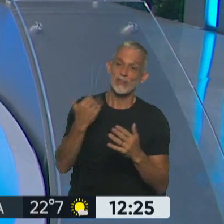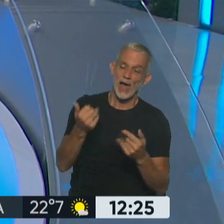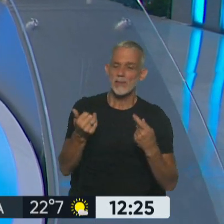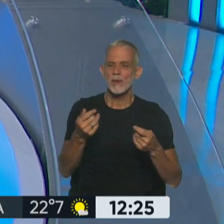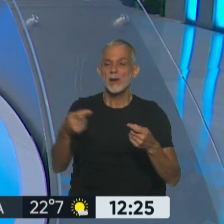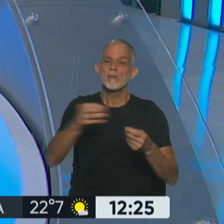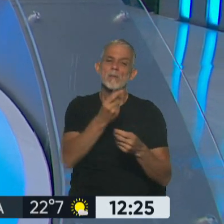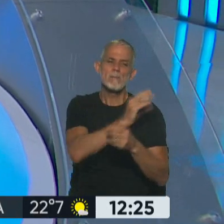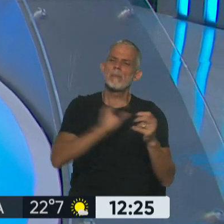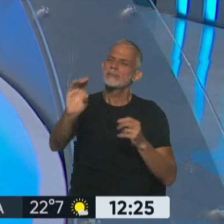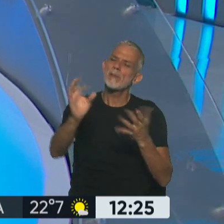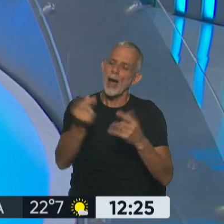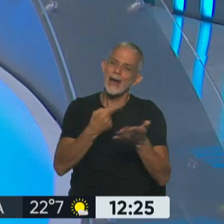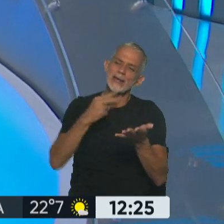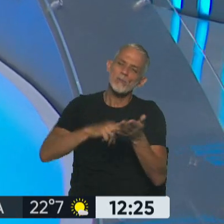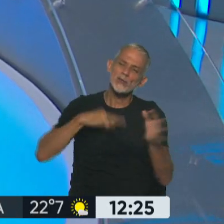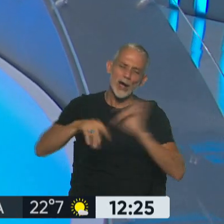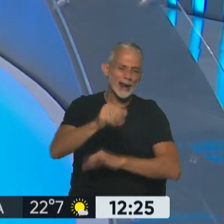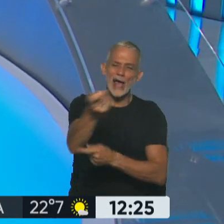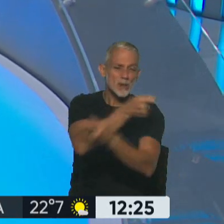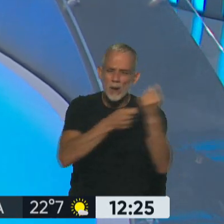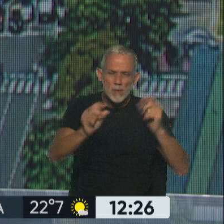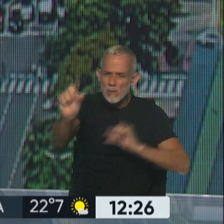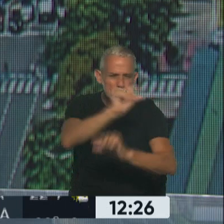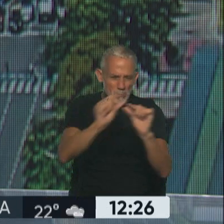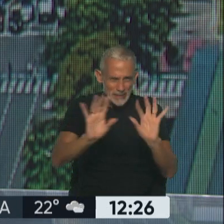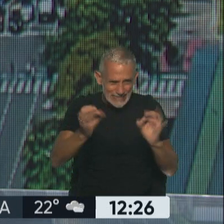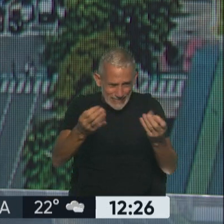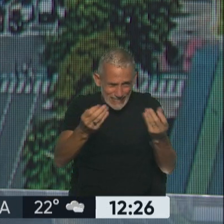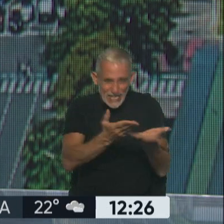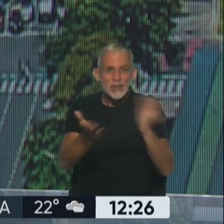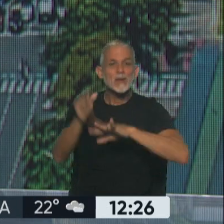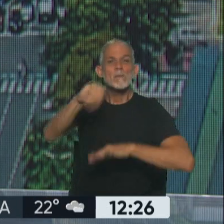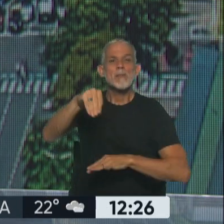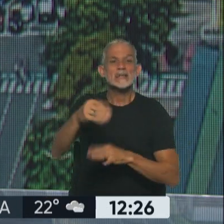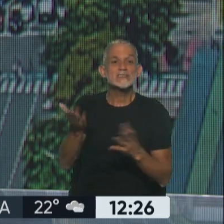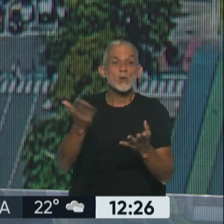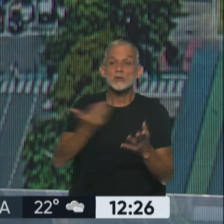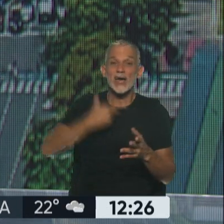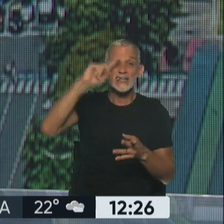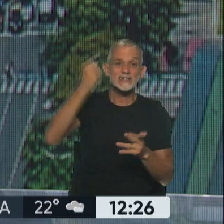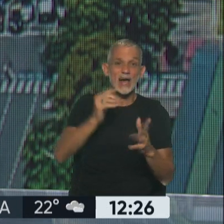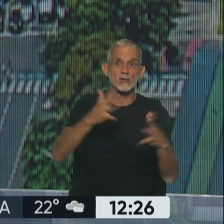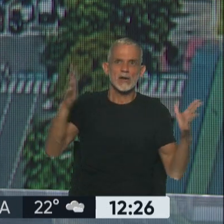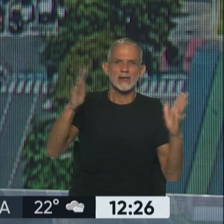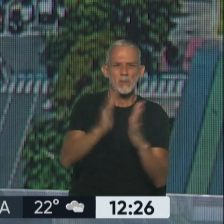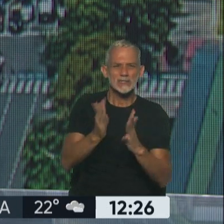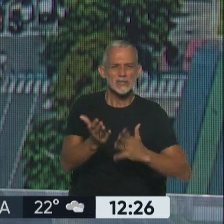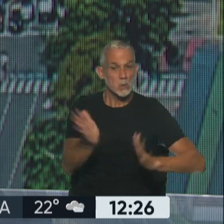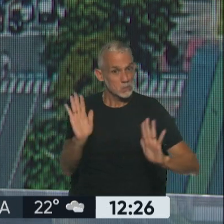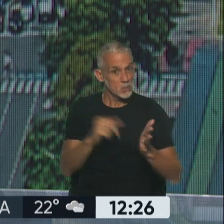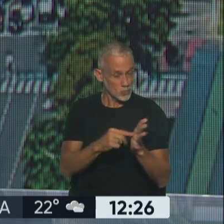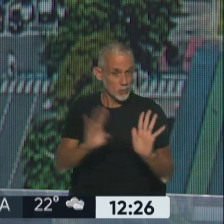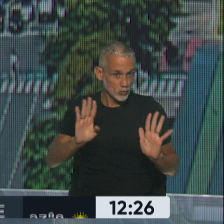de coparticipación, te doy tanto impuesto a la ganancia, que está bien esa discusión, sino que también se pueda discutir cuánto Estado hay, porque ese puede ser también un punto